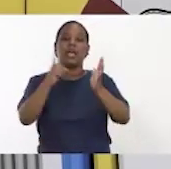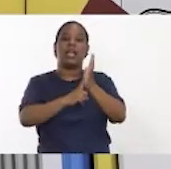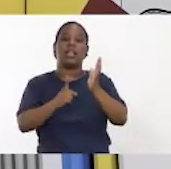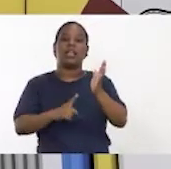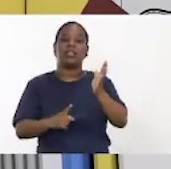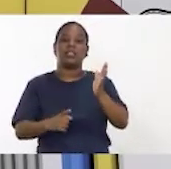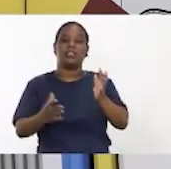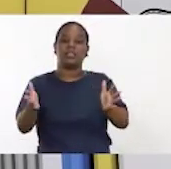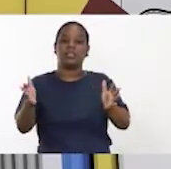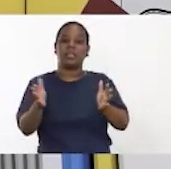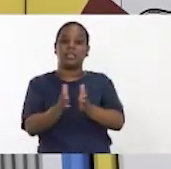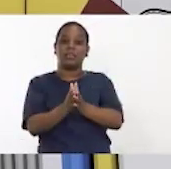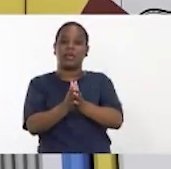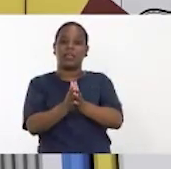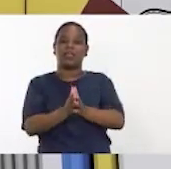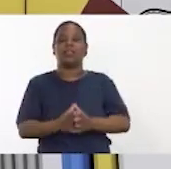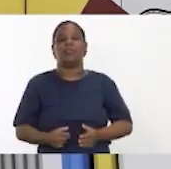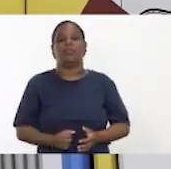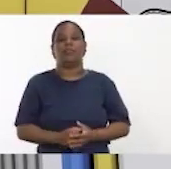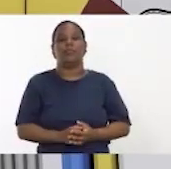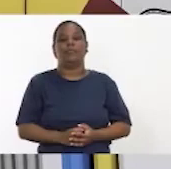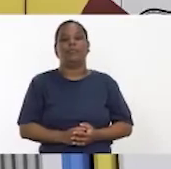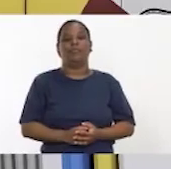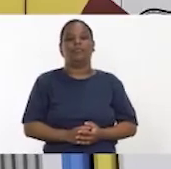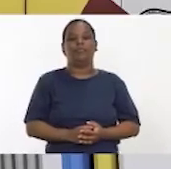Electricidad y magnetismo.